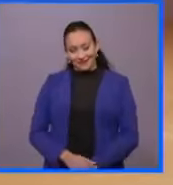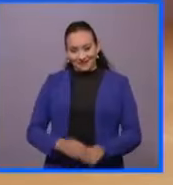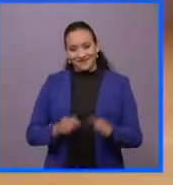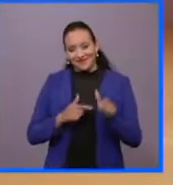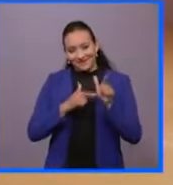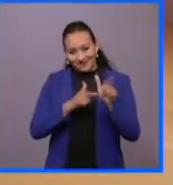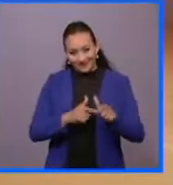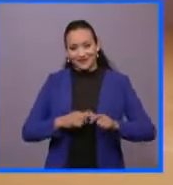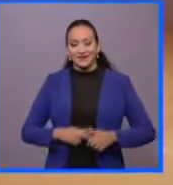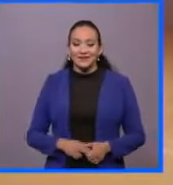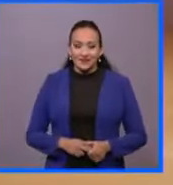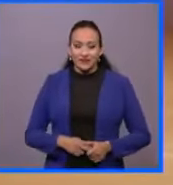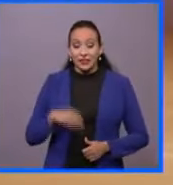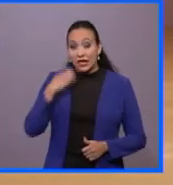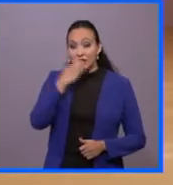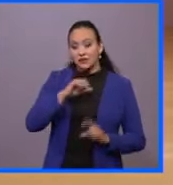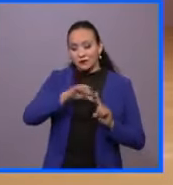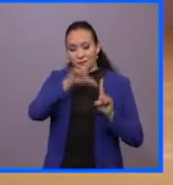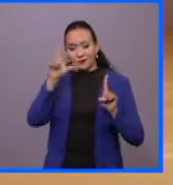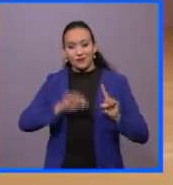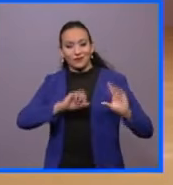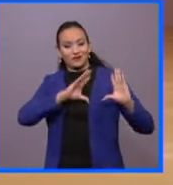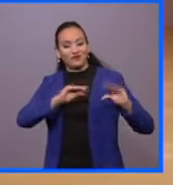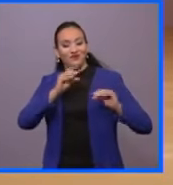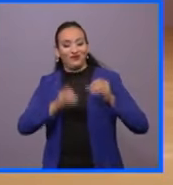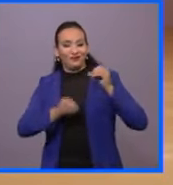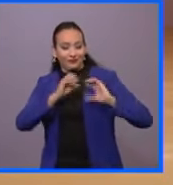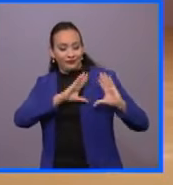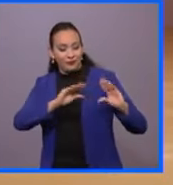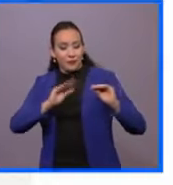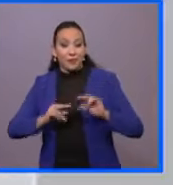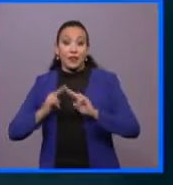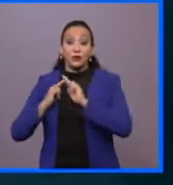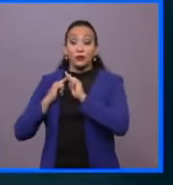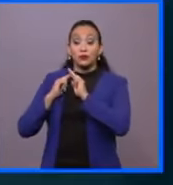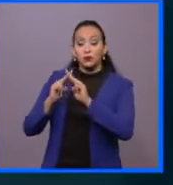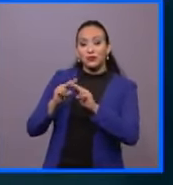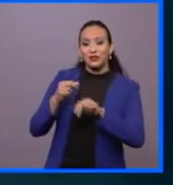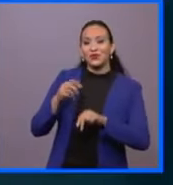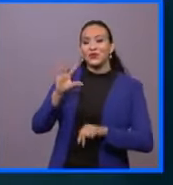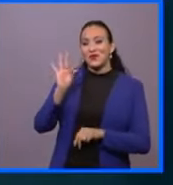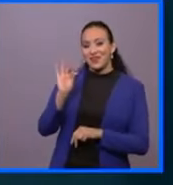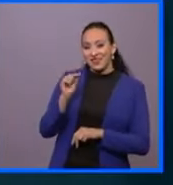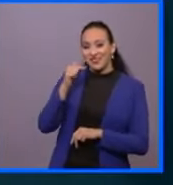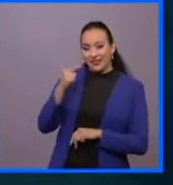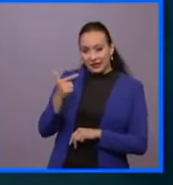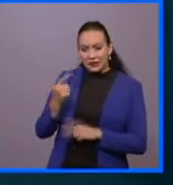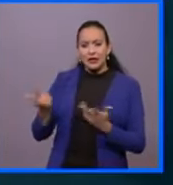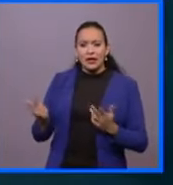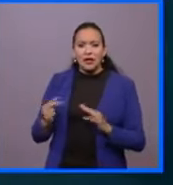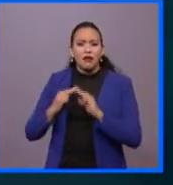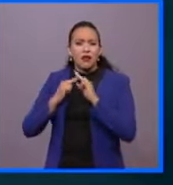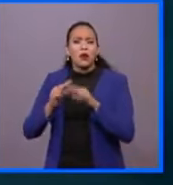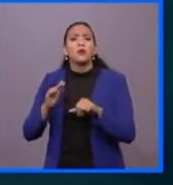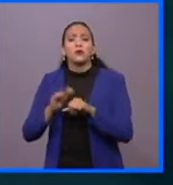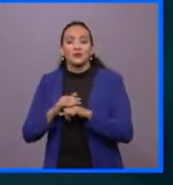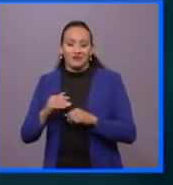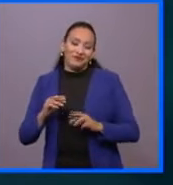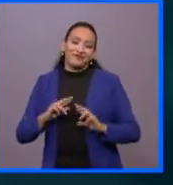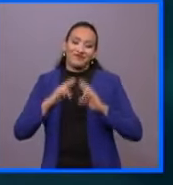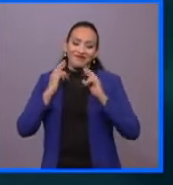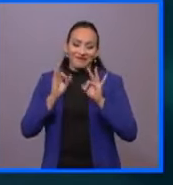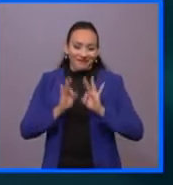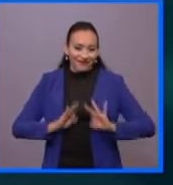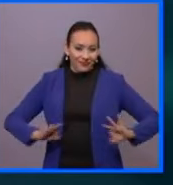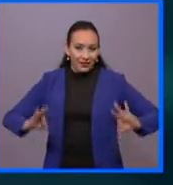Continuamos con la información. La Escuela Federal de Formación Judicial celebrará su 47 aniversario con el encuentro académico